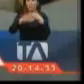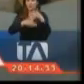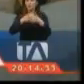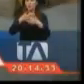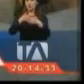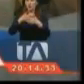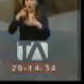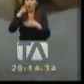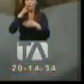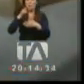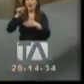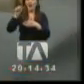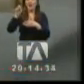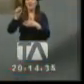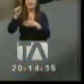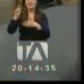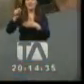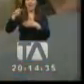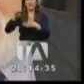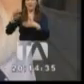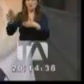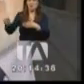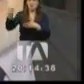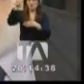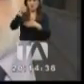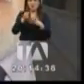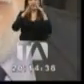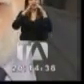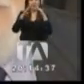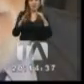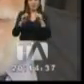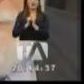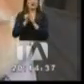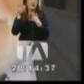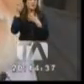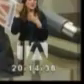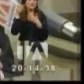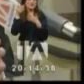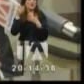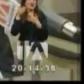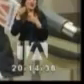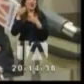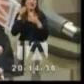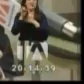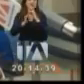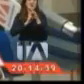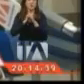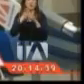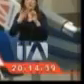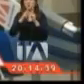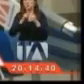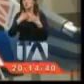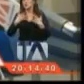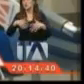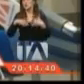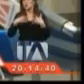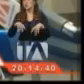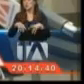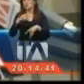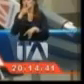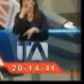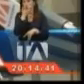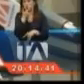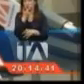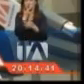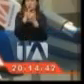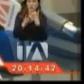asilo. Pues en materia de política internacional, sostienen ambos, hay mucho que corregir. La política internacional ecuatoriana